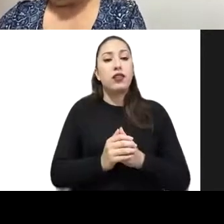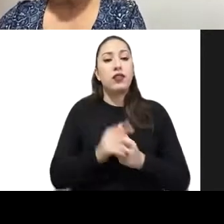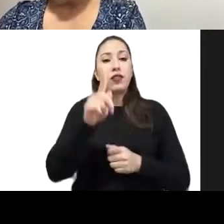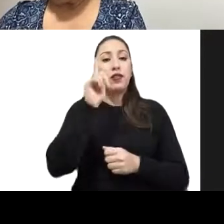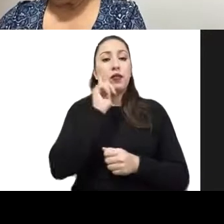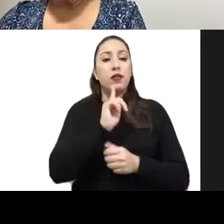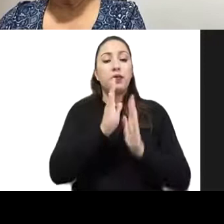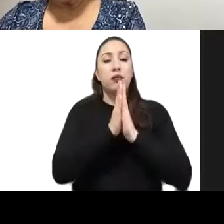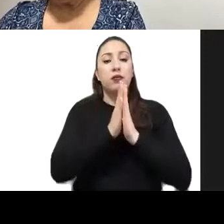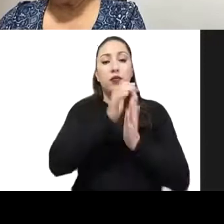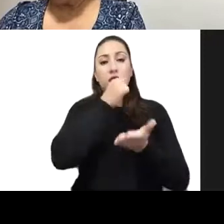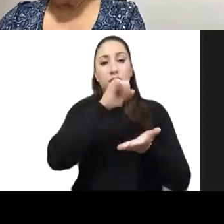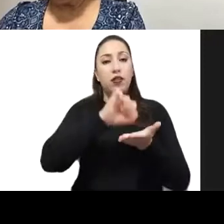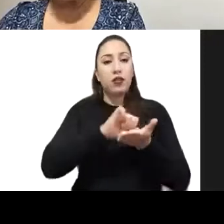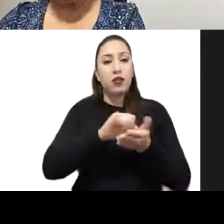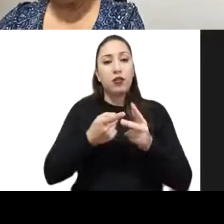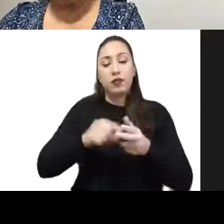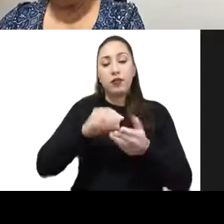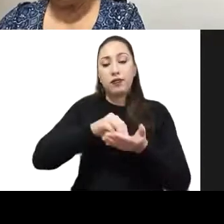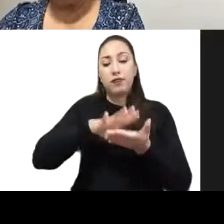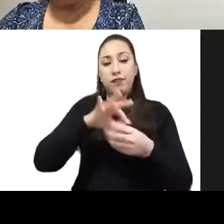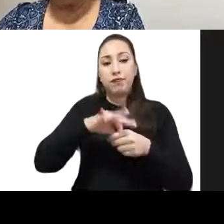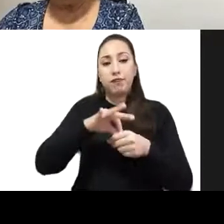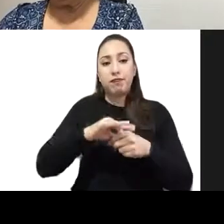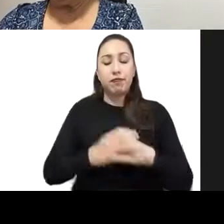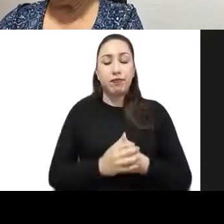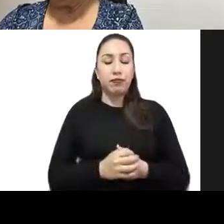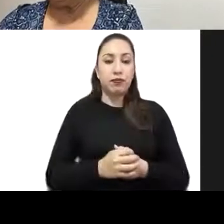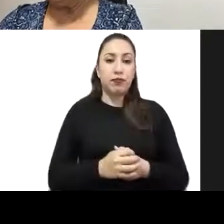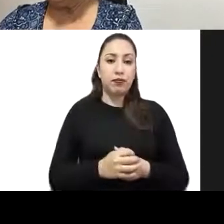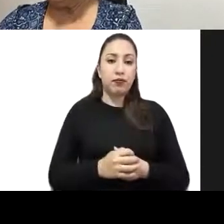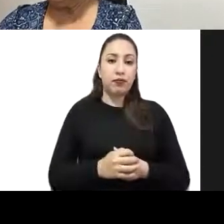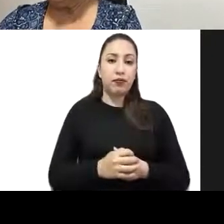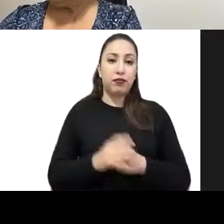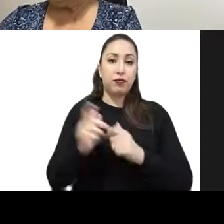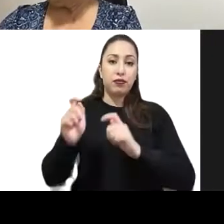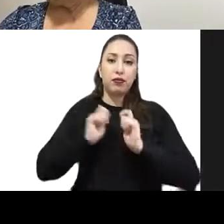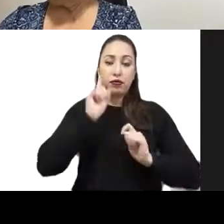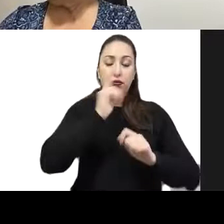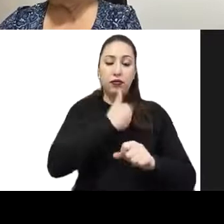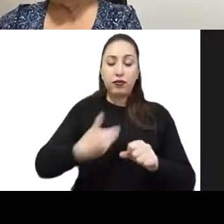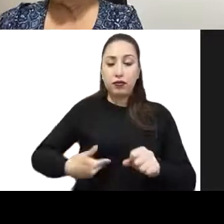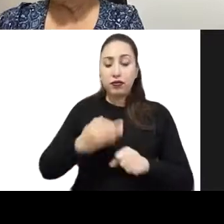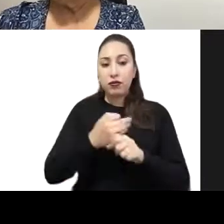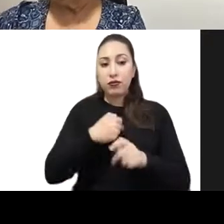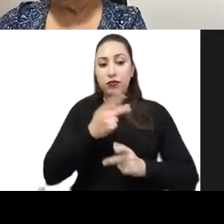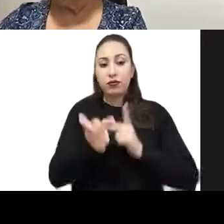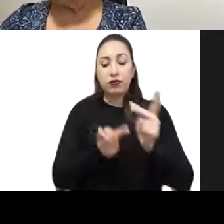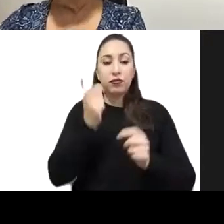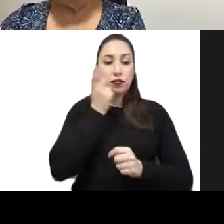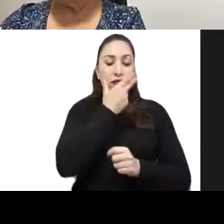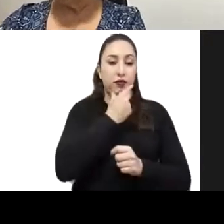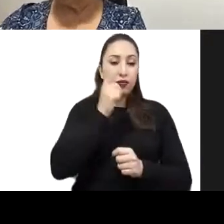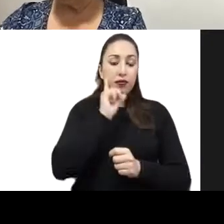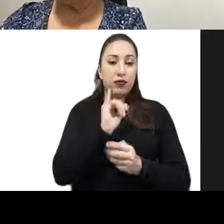perdón, a la secretaría proceda a recoger la votación. Muchísimas gracias. Por instrucción de la presidencia, se procede a recoger la votación